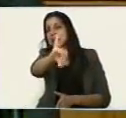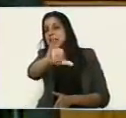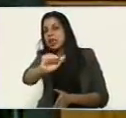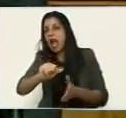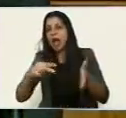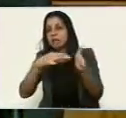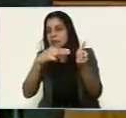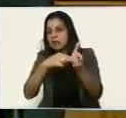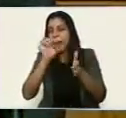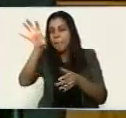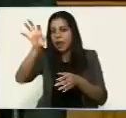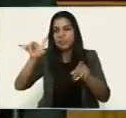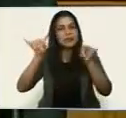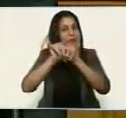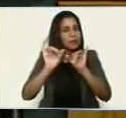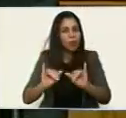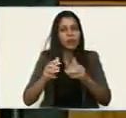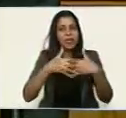guarimba,